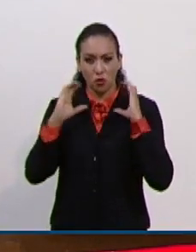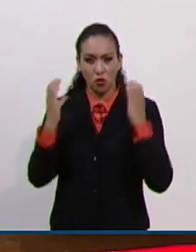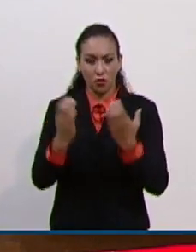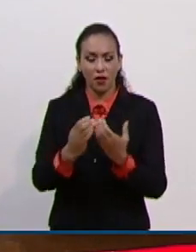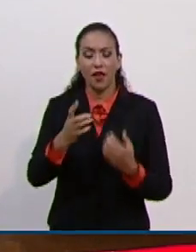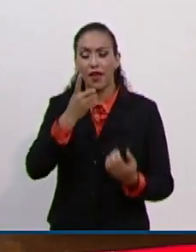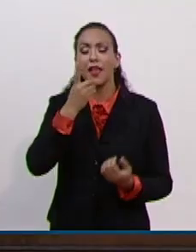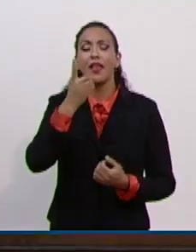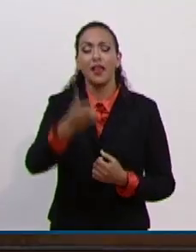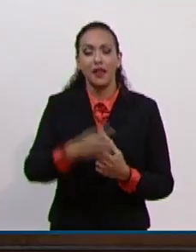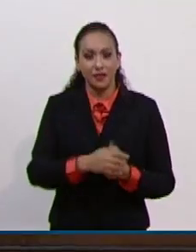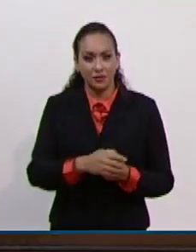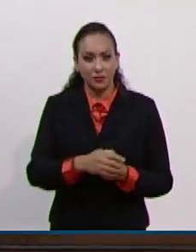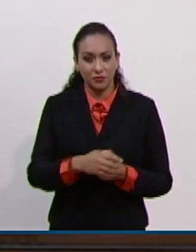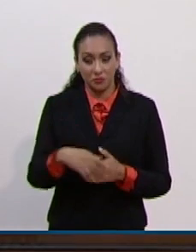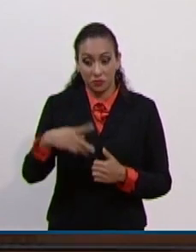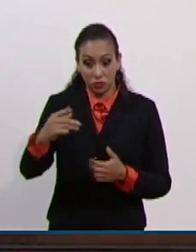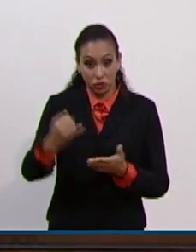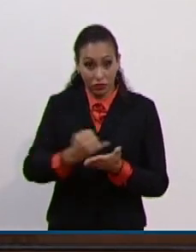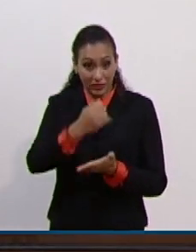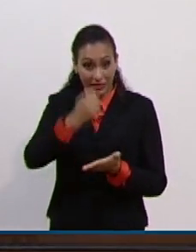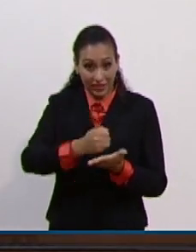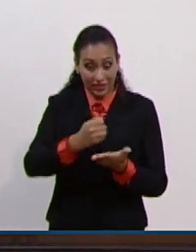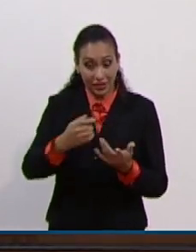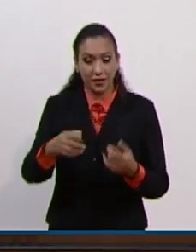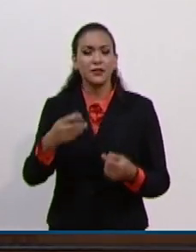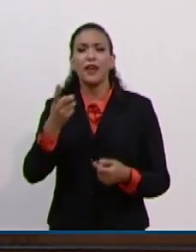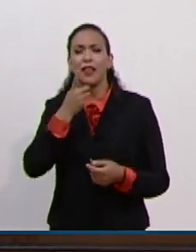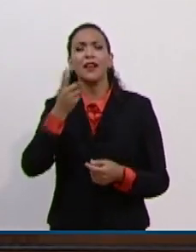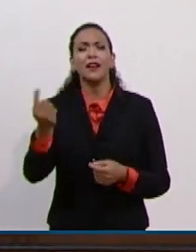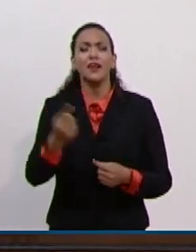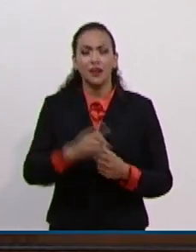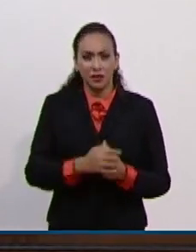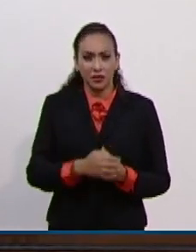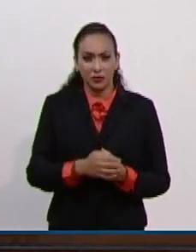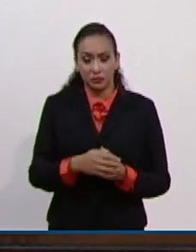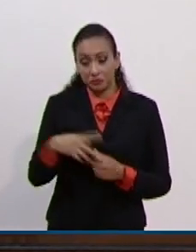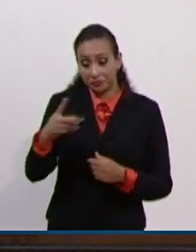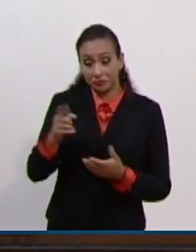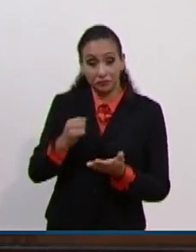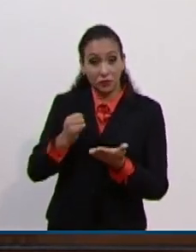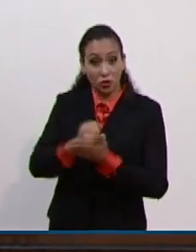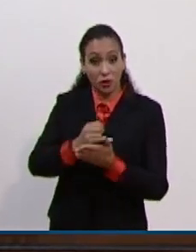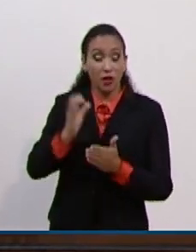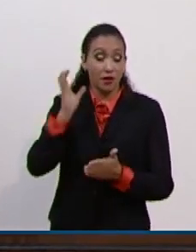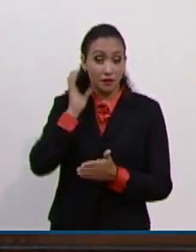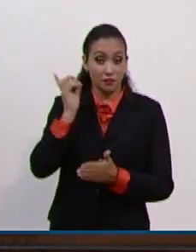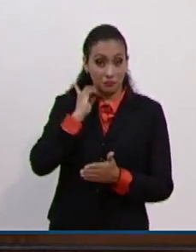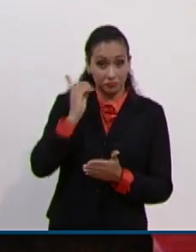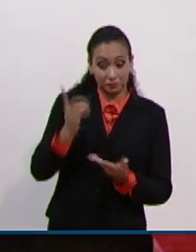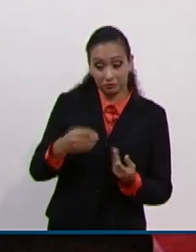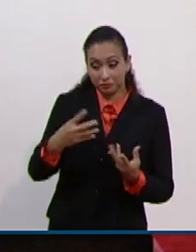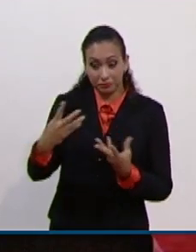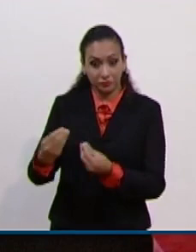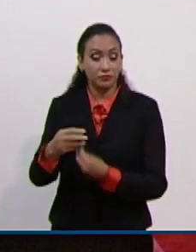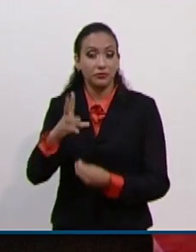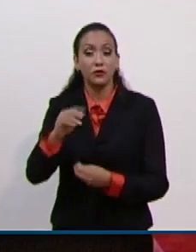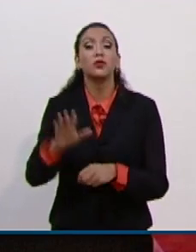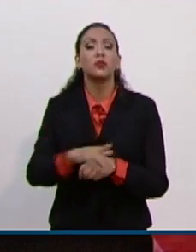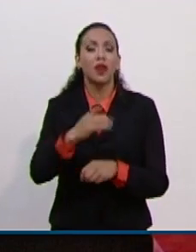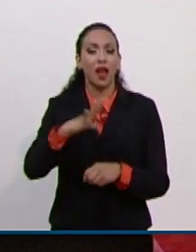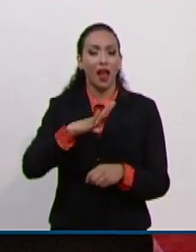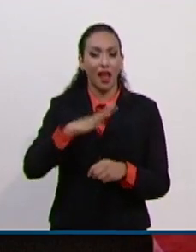definitivas e inatacables sus resoluciones de no hacer suyas las decisiones de la Cámara de Diputados en las declaraciones